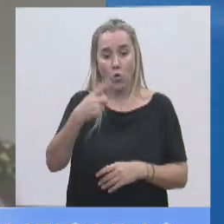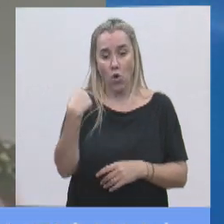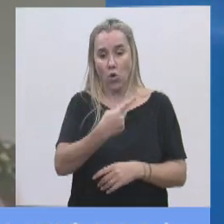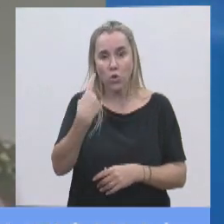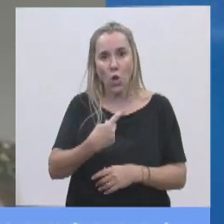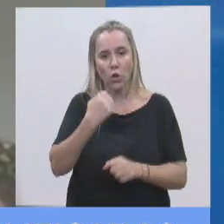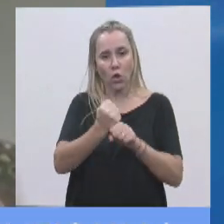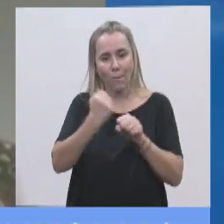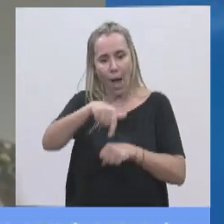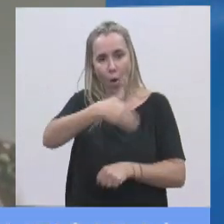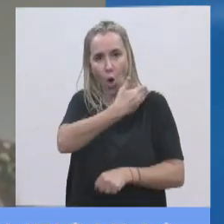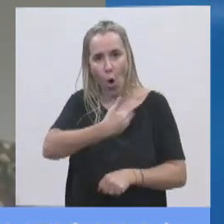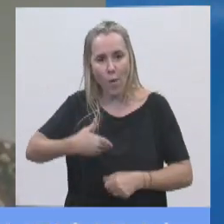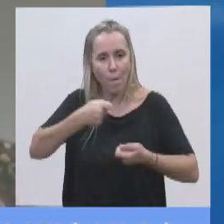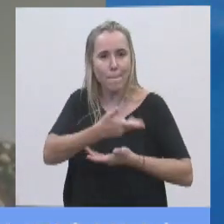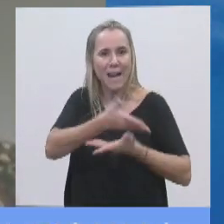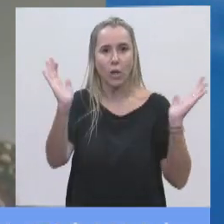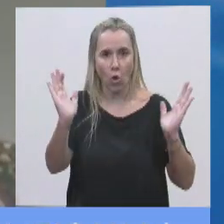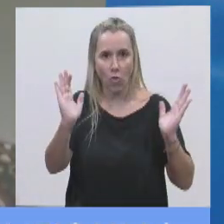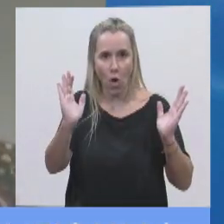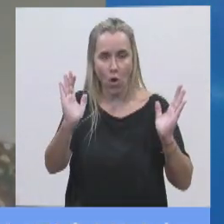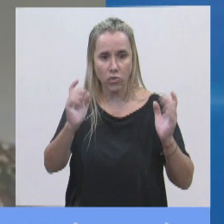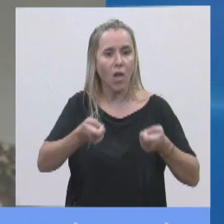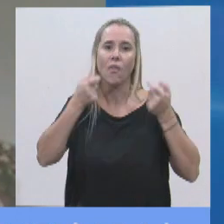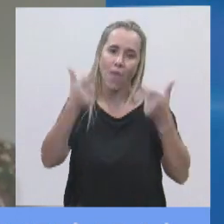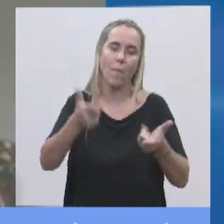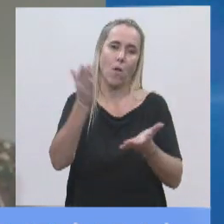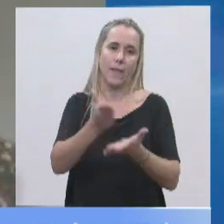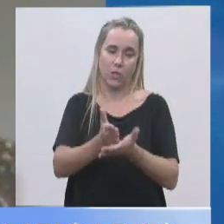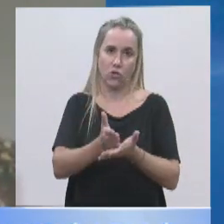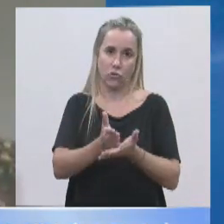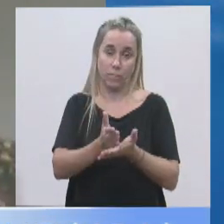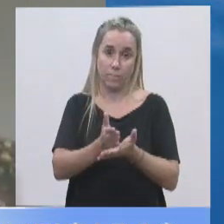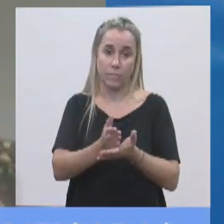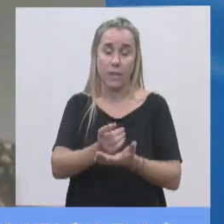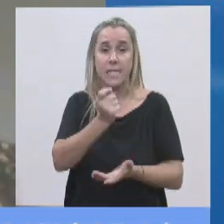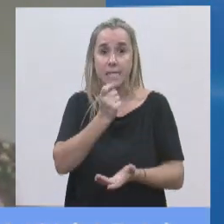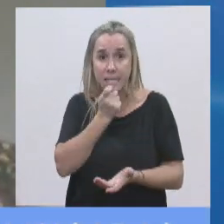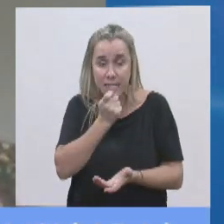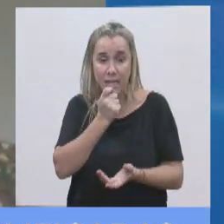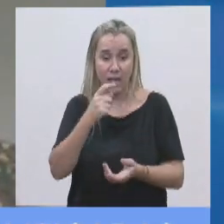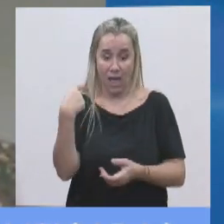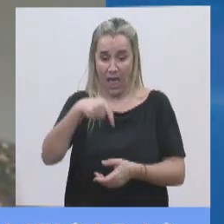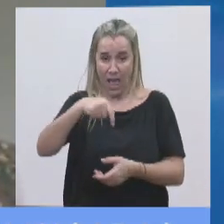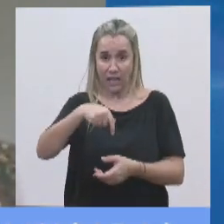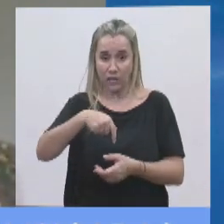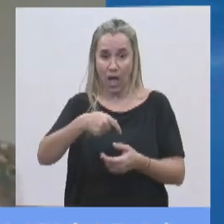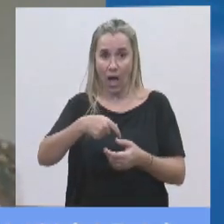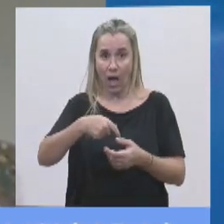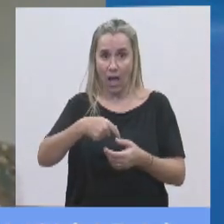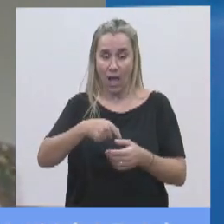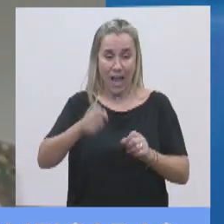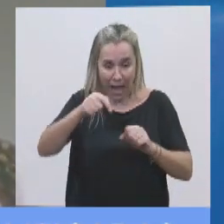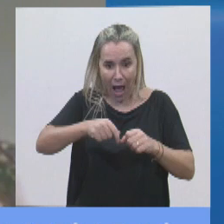gobernamos para todos, gobernamos otorgando derechos. Y si esto no es en el producto